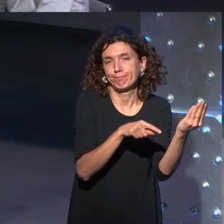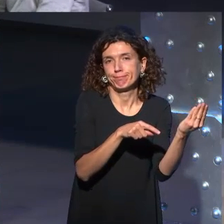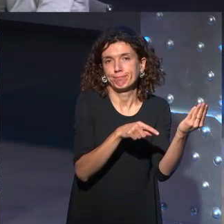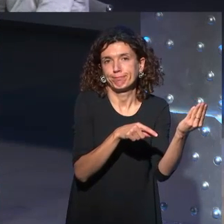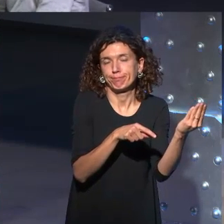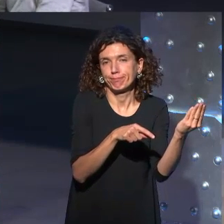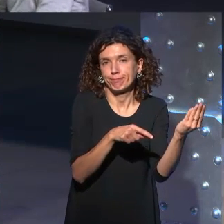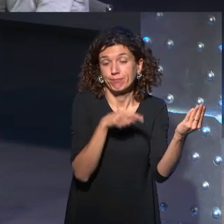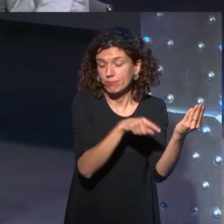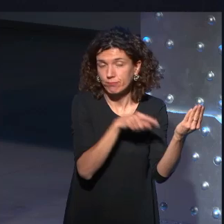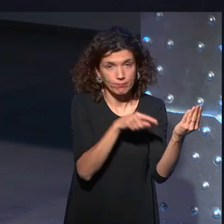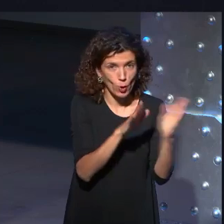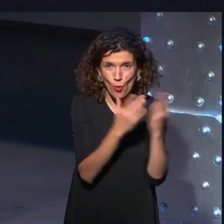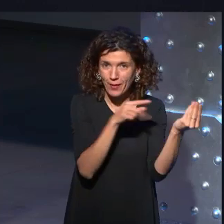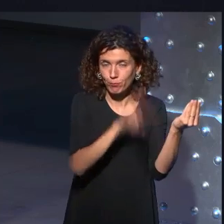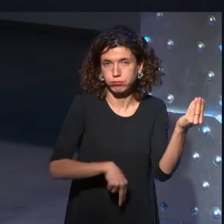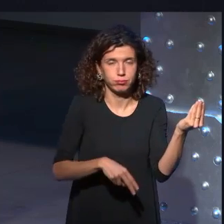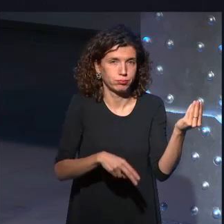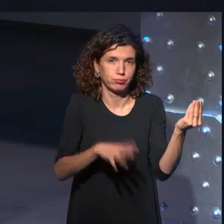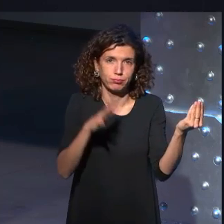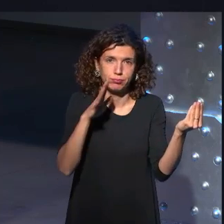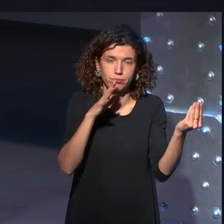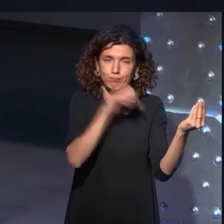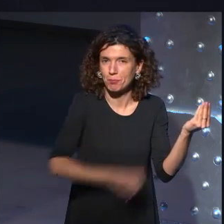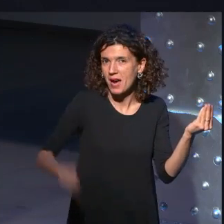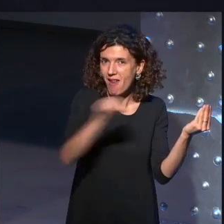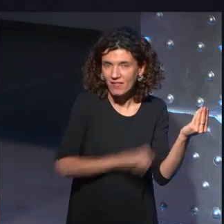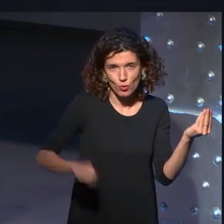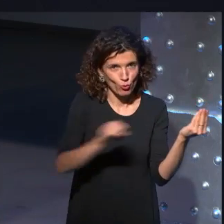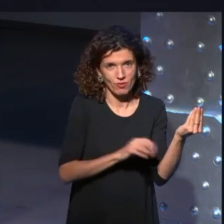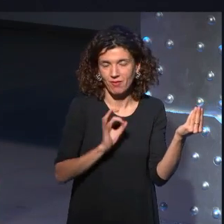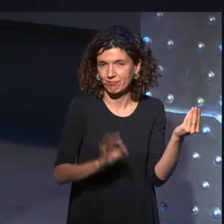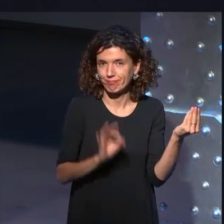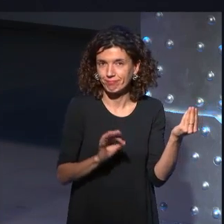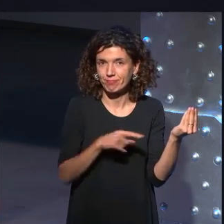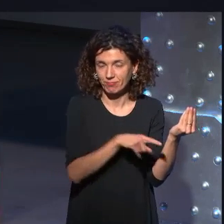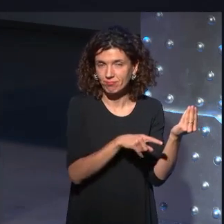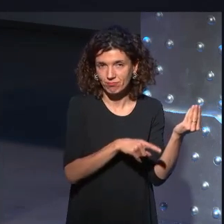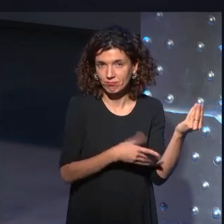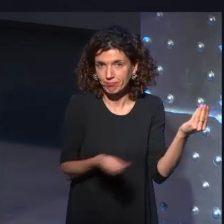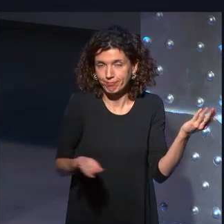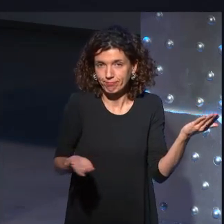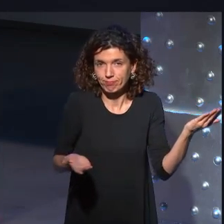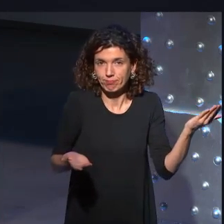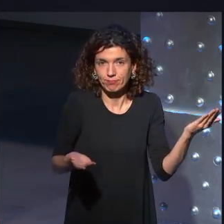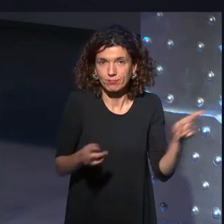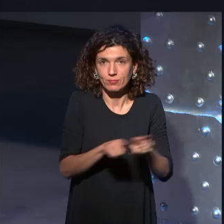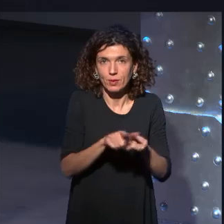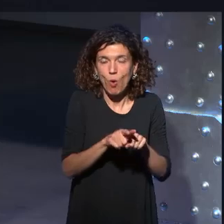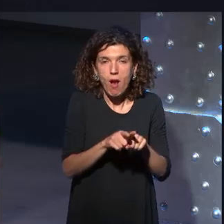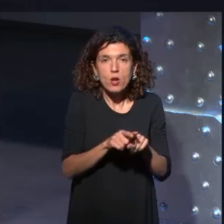querido Guillermo, es un prodigio y es algo que realmente